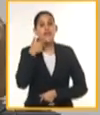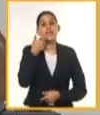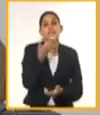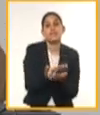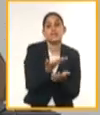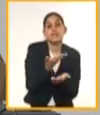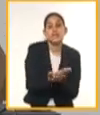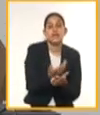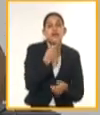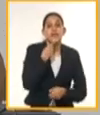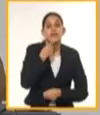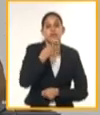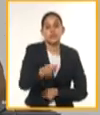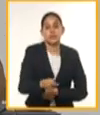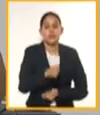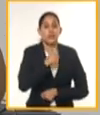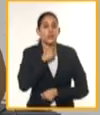dijo: